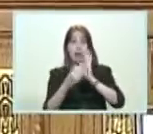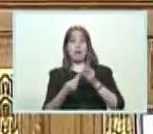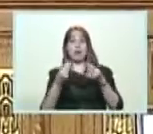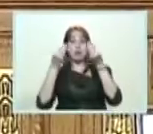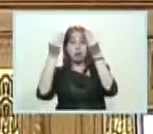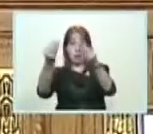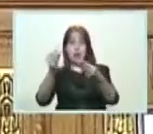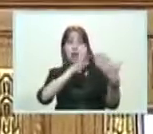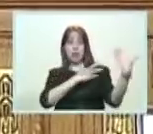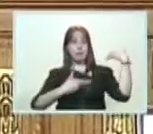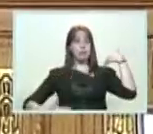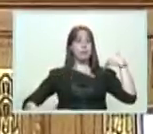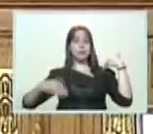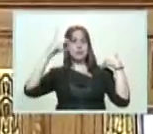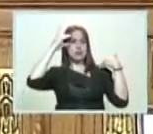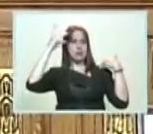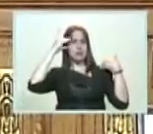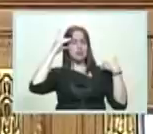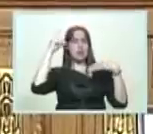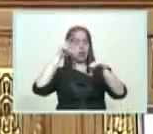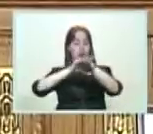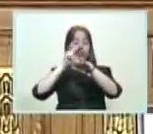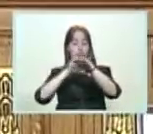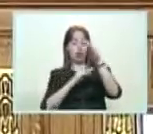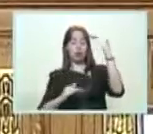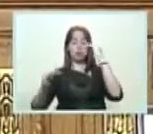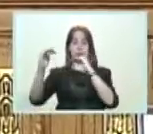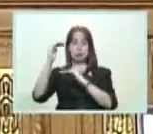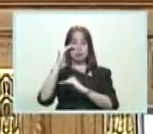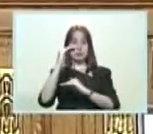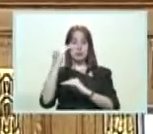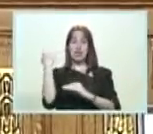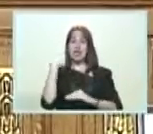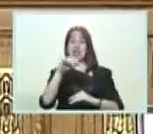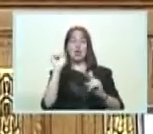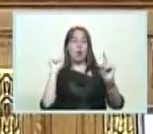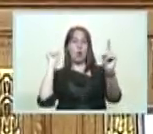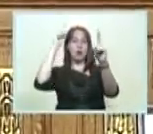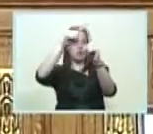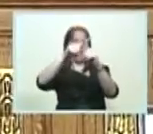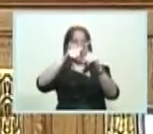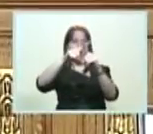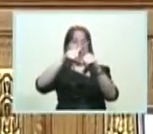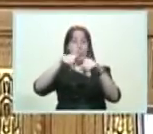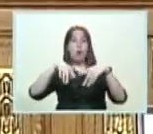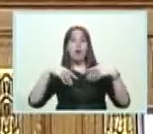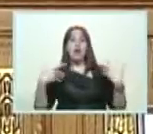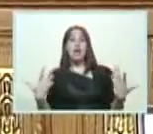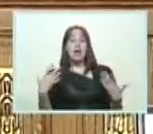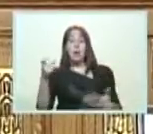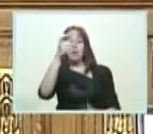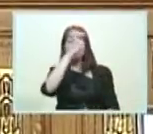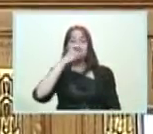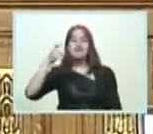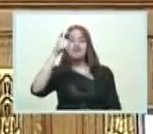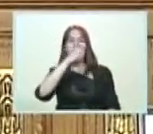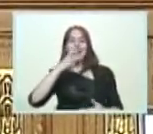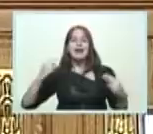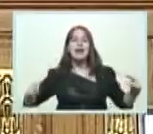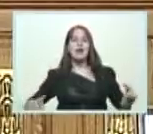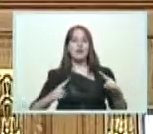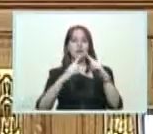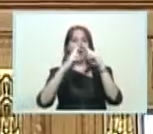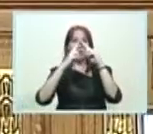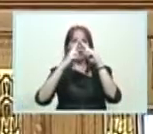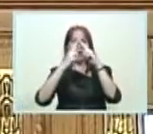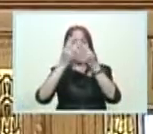presidenta, doctora Delcy Rodríguez, tiene un objetivo: buscar el reencuentro,